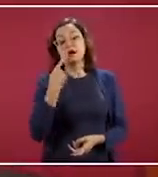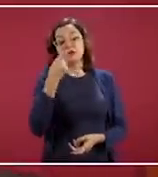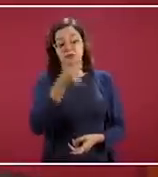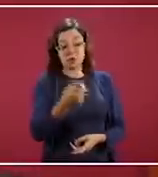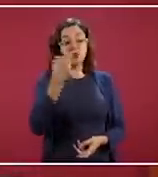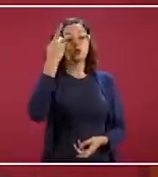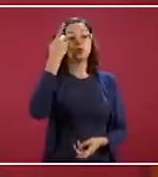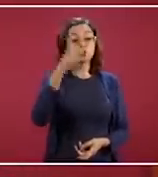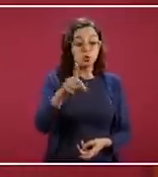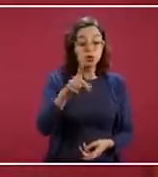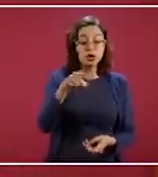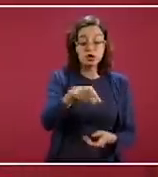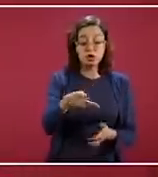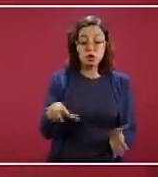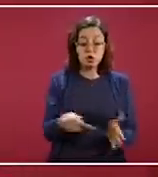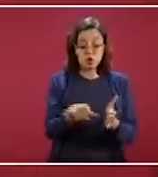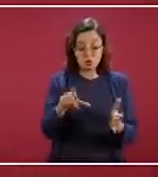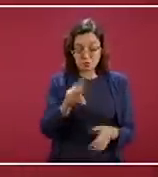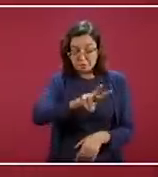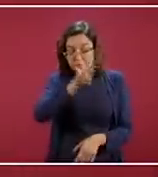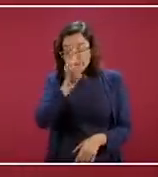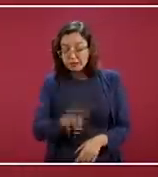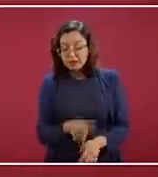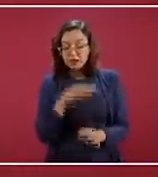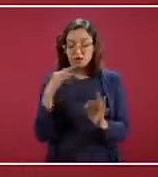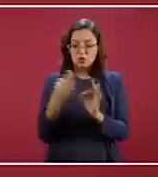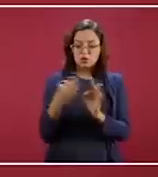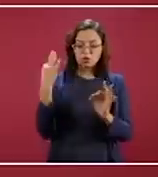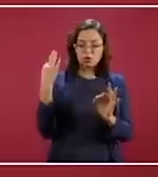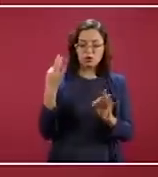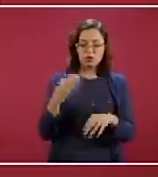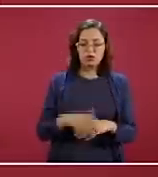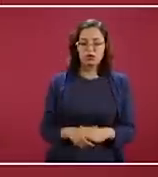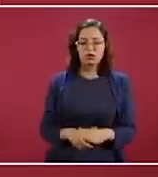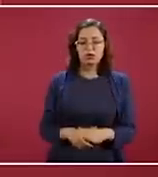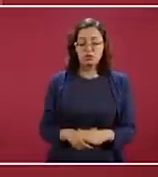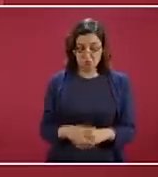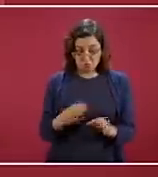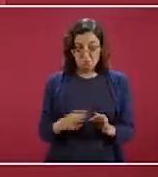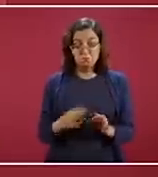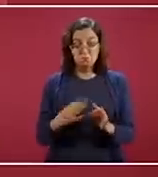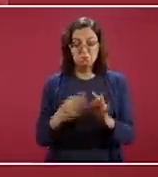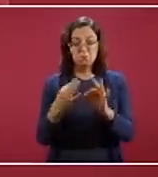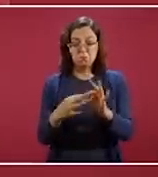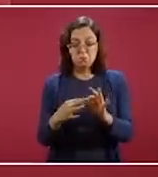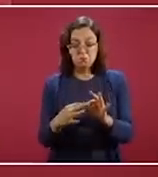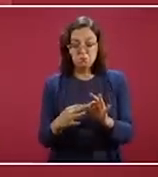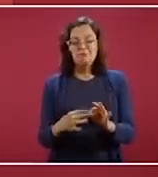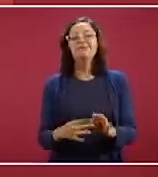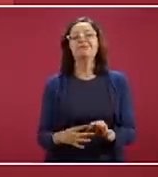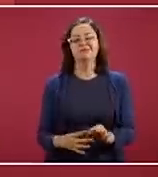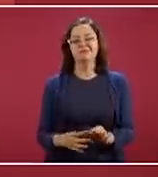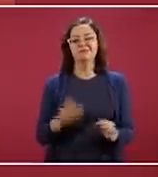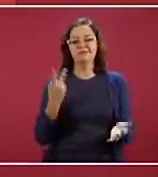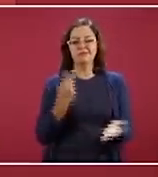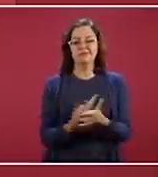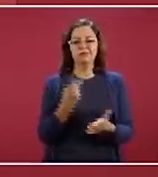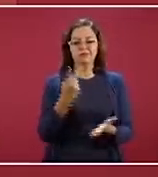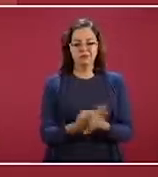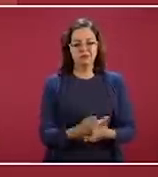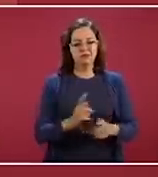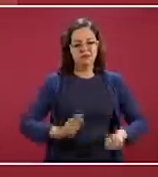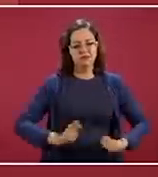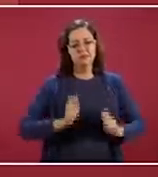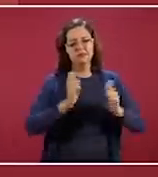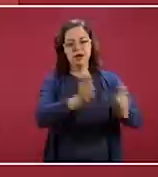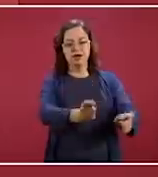dueño del establecimiento comercial, cumplió, y si cumplió, hacerle un